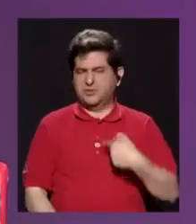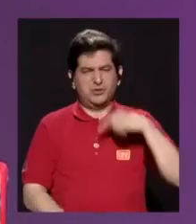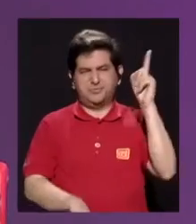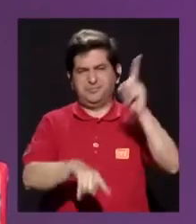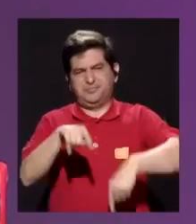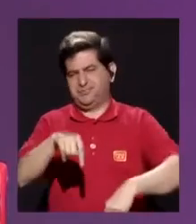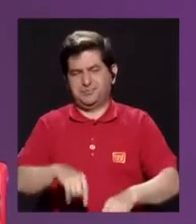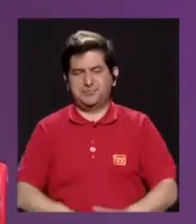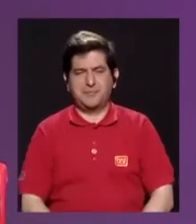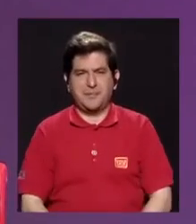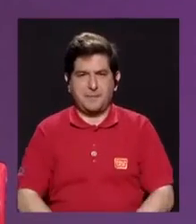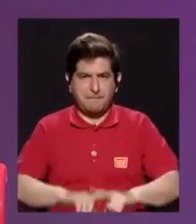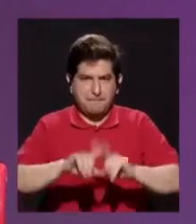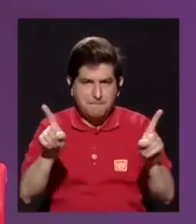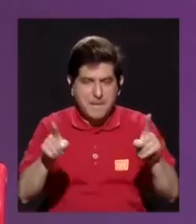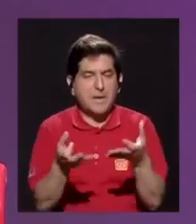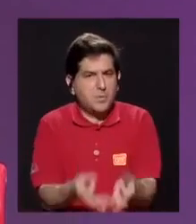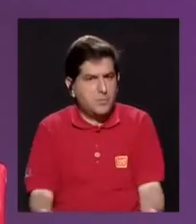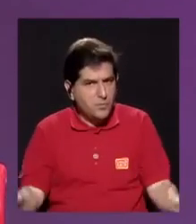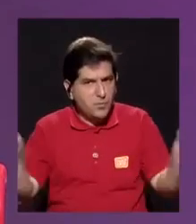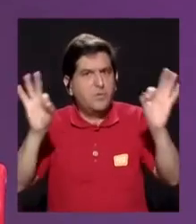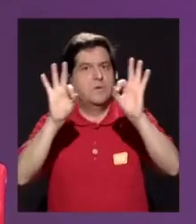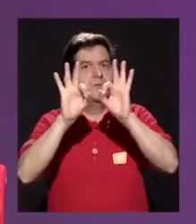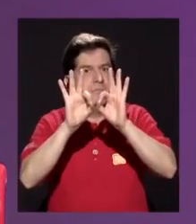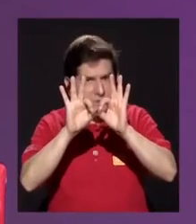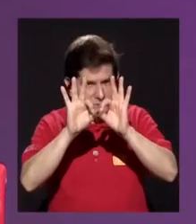lograr. Entonces, es muy importante